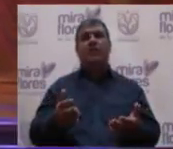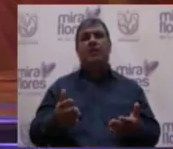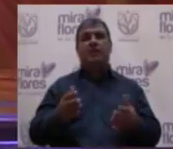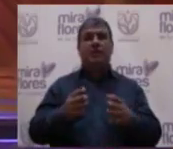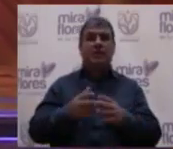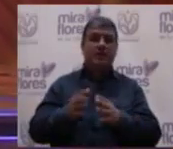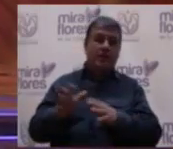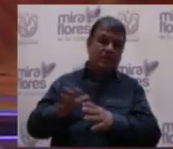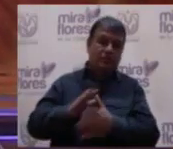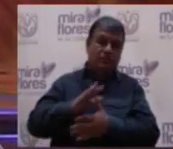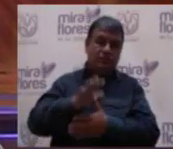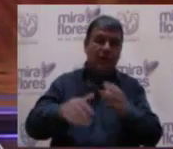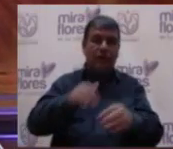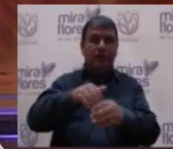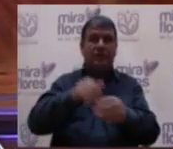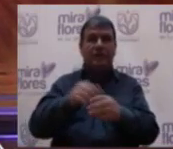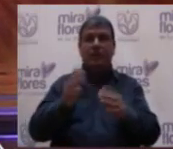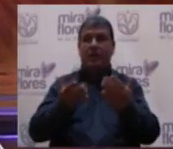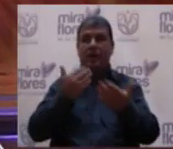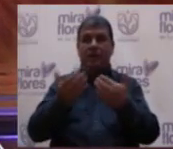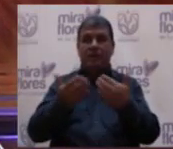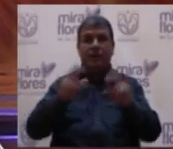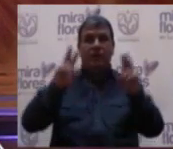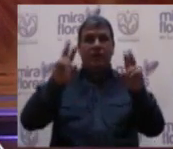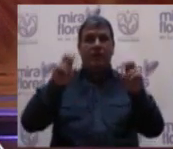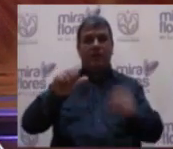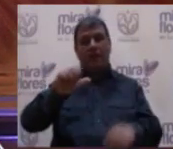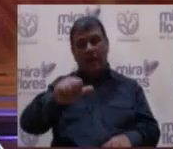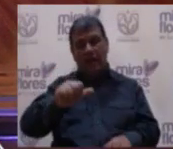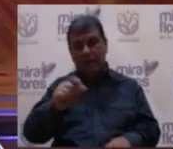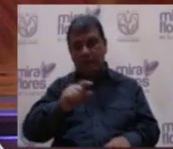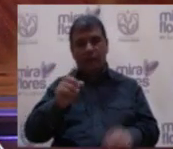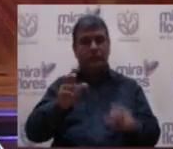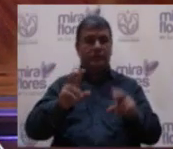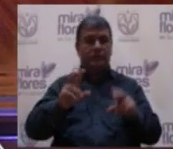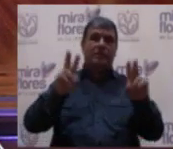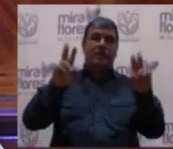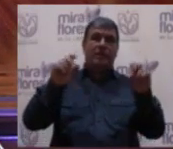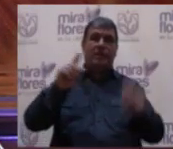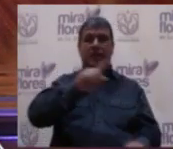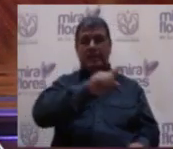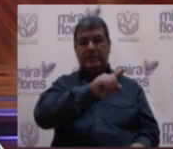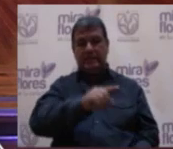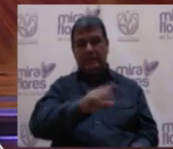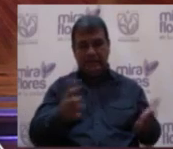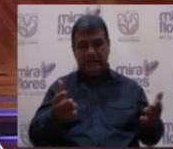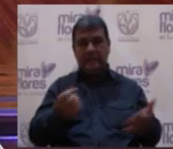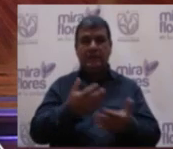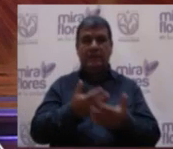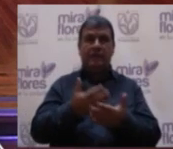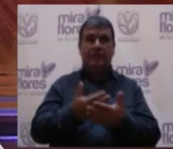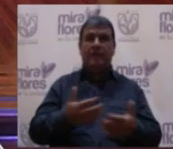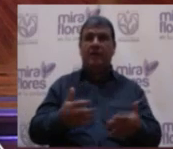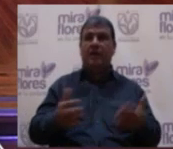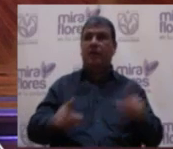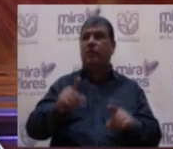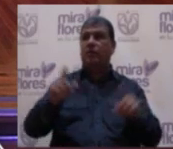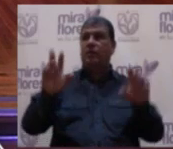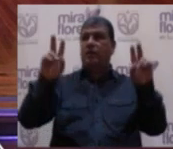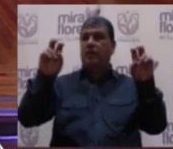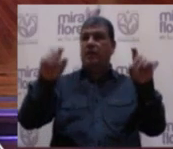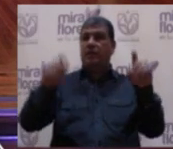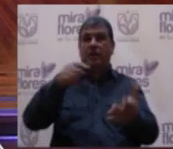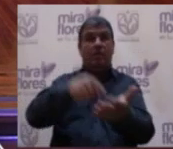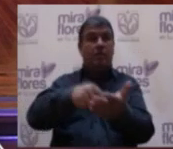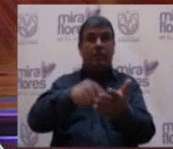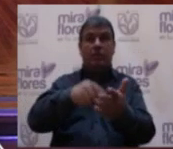se desordene la votación. Estamos hablando de un tema A, no de un tema Z. Lo que Muy bien. ¿Algún otro tema sobre el